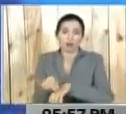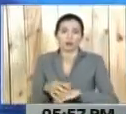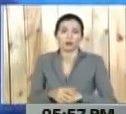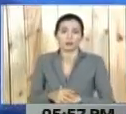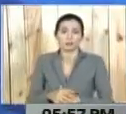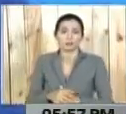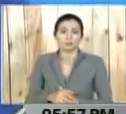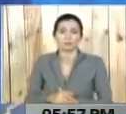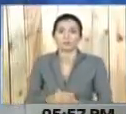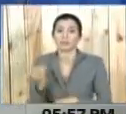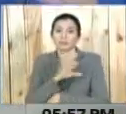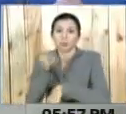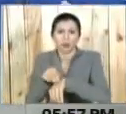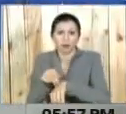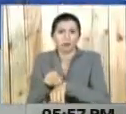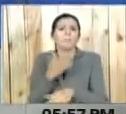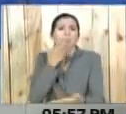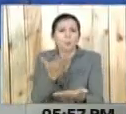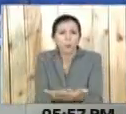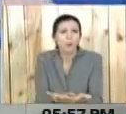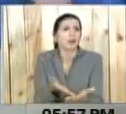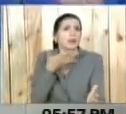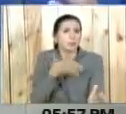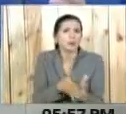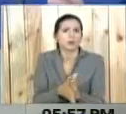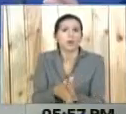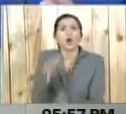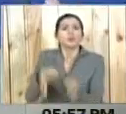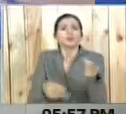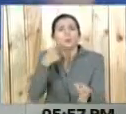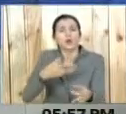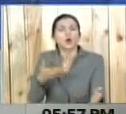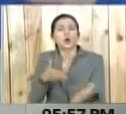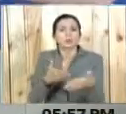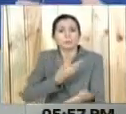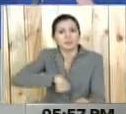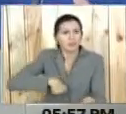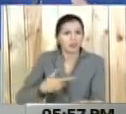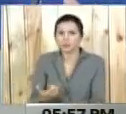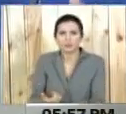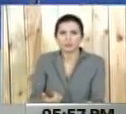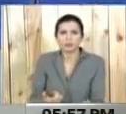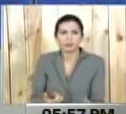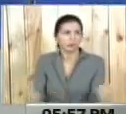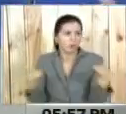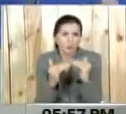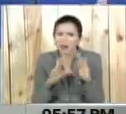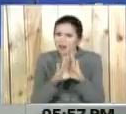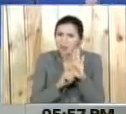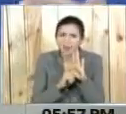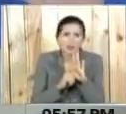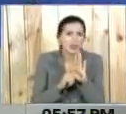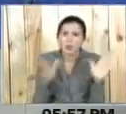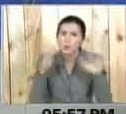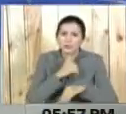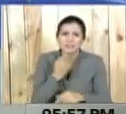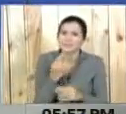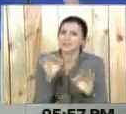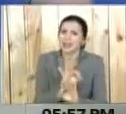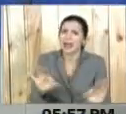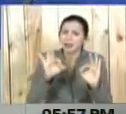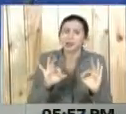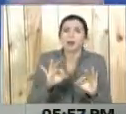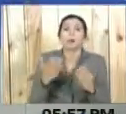en nuestra Carta Magna ni en nuestro estamento jurídico, que es la figura de juicio político, que no se corresponde a la institución venezolana, reconoce por